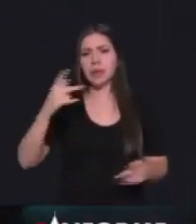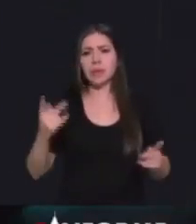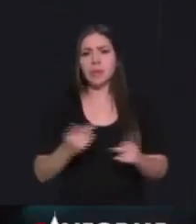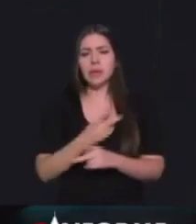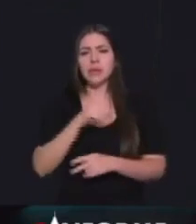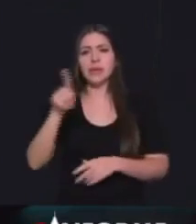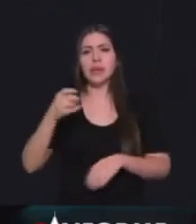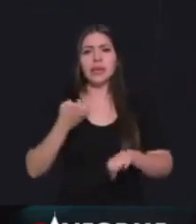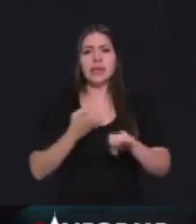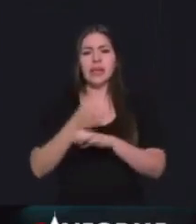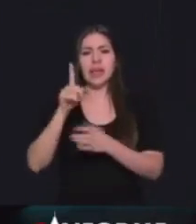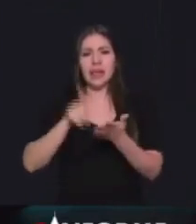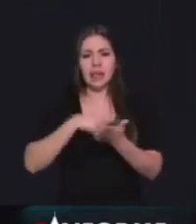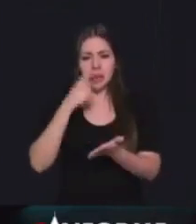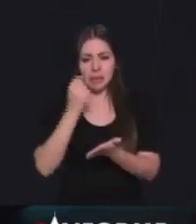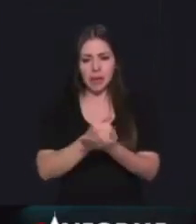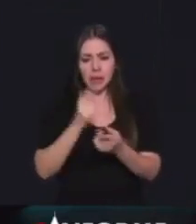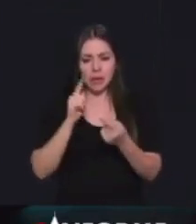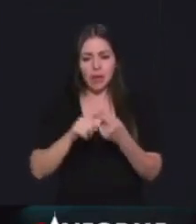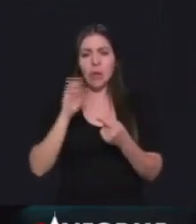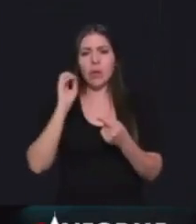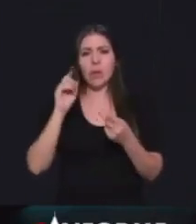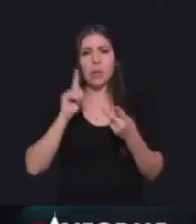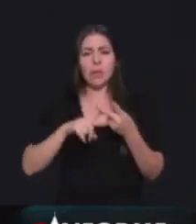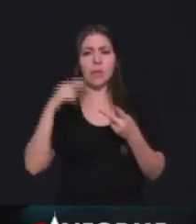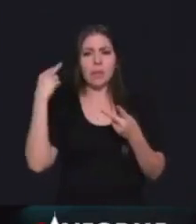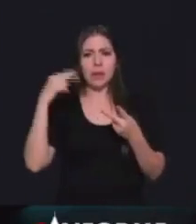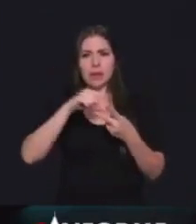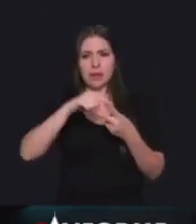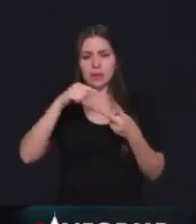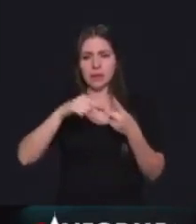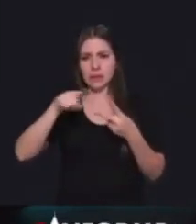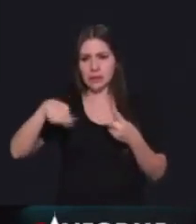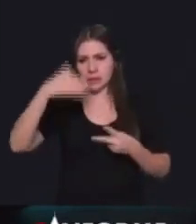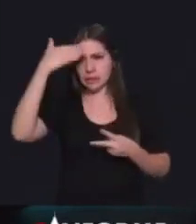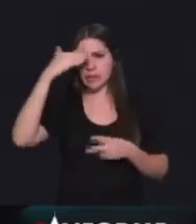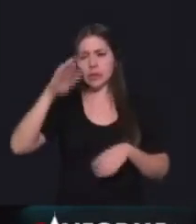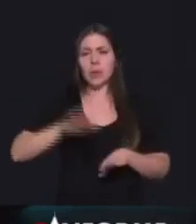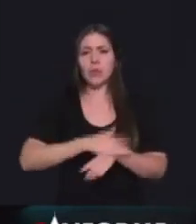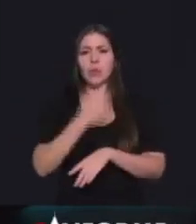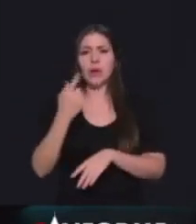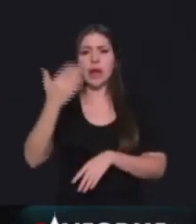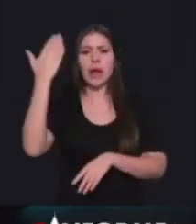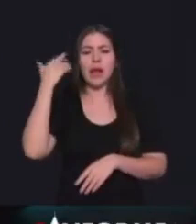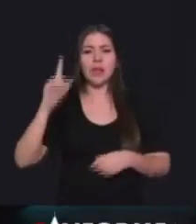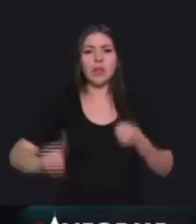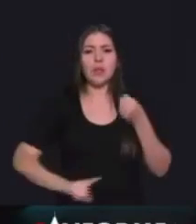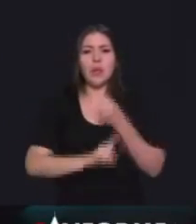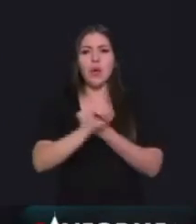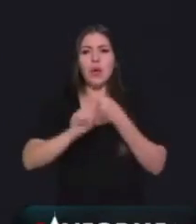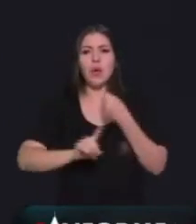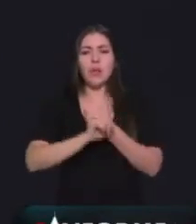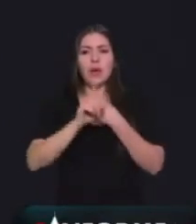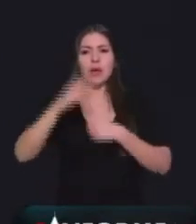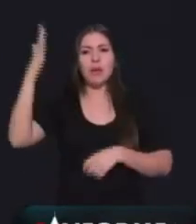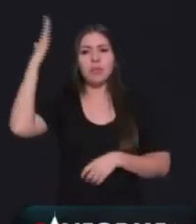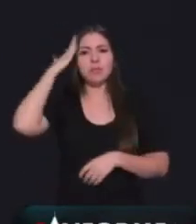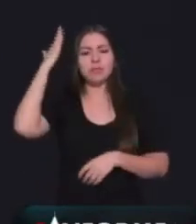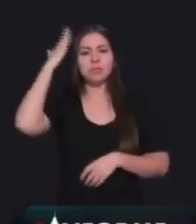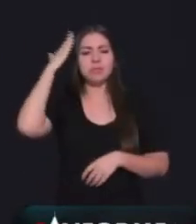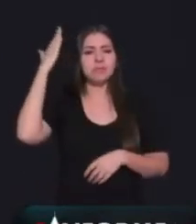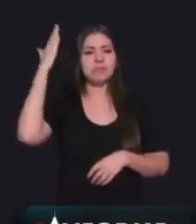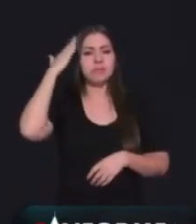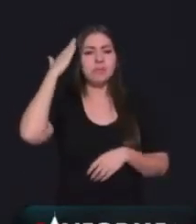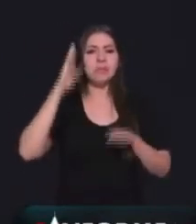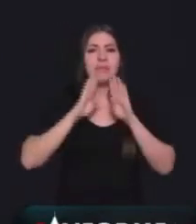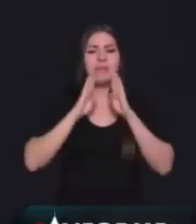estado de Tamaulipas o en el estado de Veracruz. ¿Por qué? Porque hubo abatimiento de capos. Recuerdo perfectamente cuando Tony Tormenta